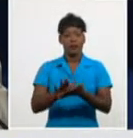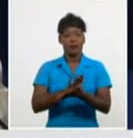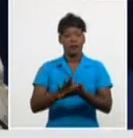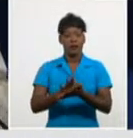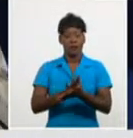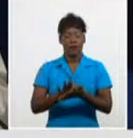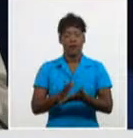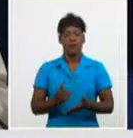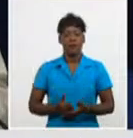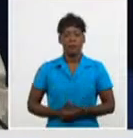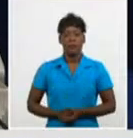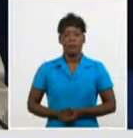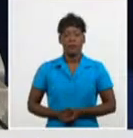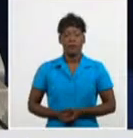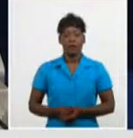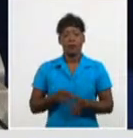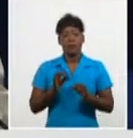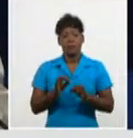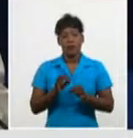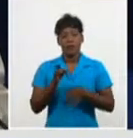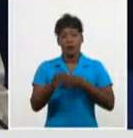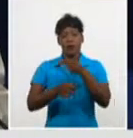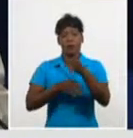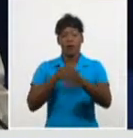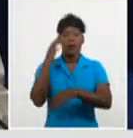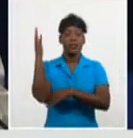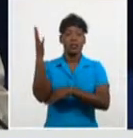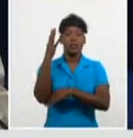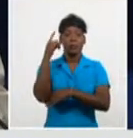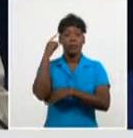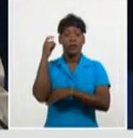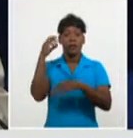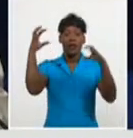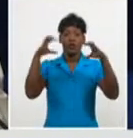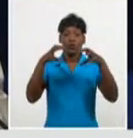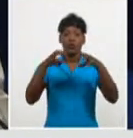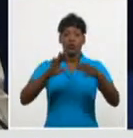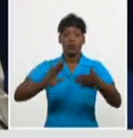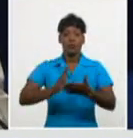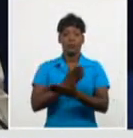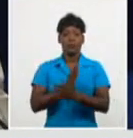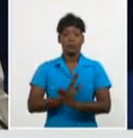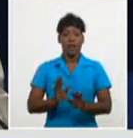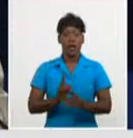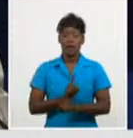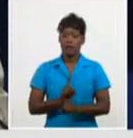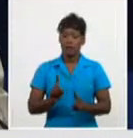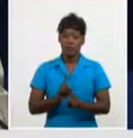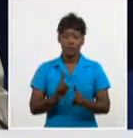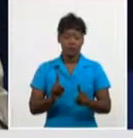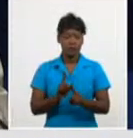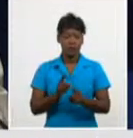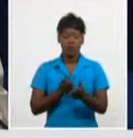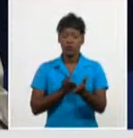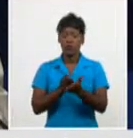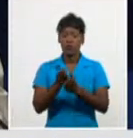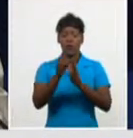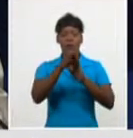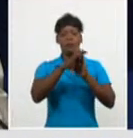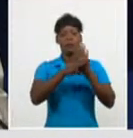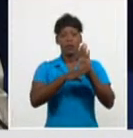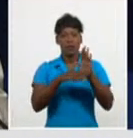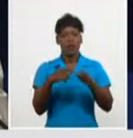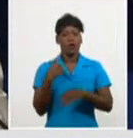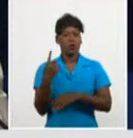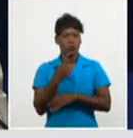Es lo que podemos decir en relación con el clima. Reitero, noticia no acabada, y que estaremos al tanto de lo que en el